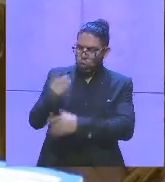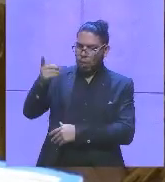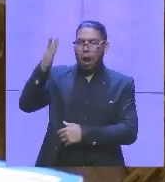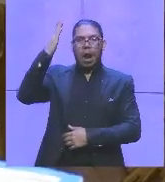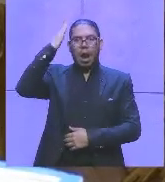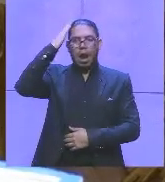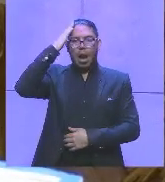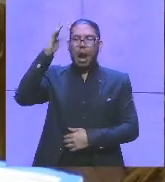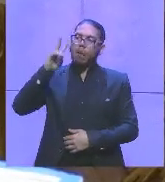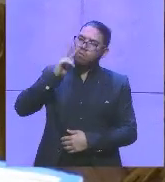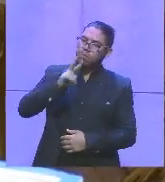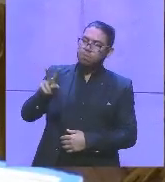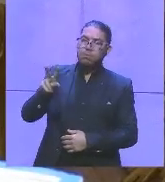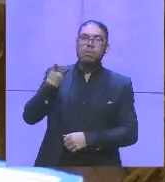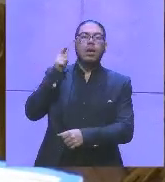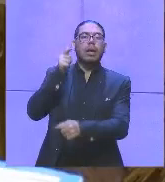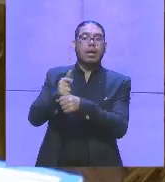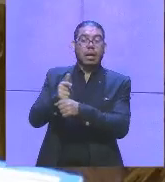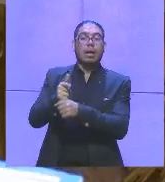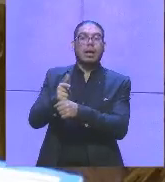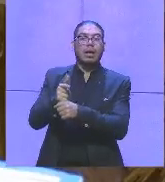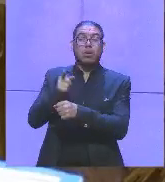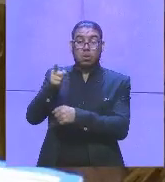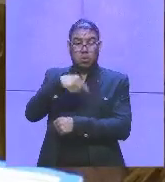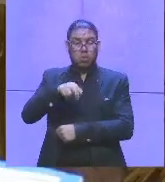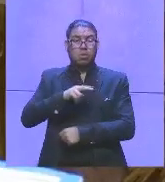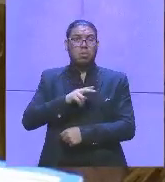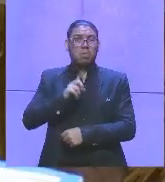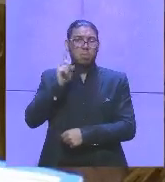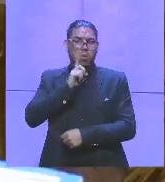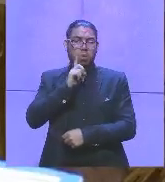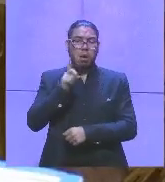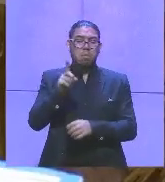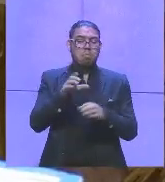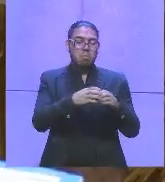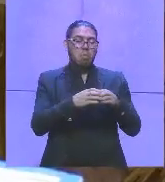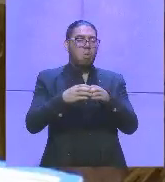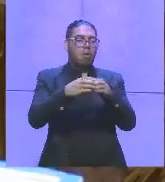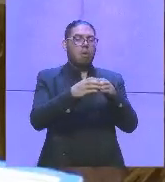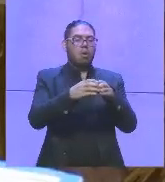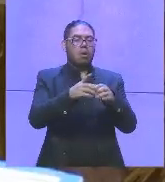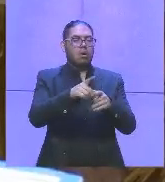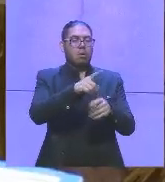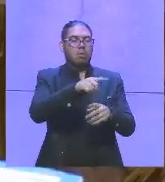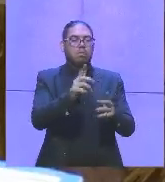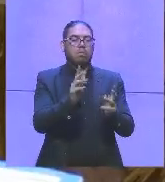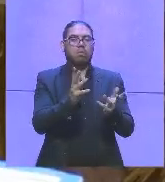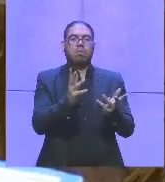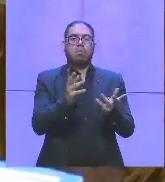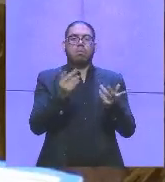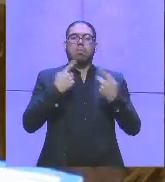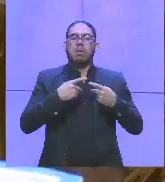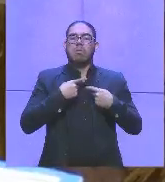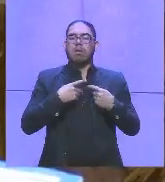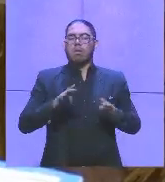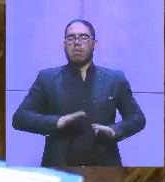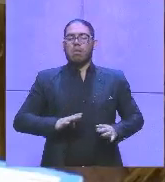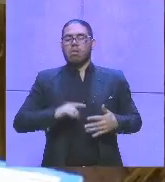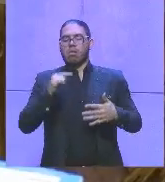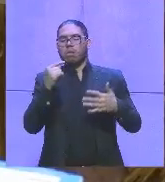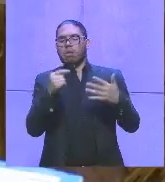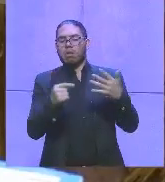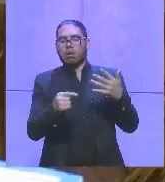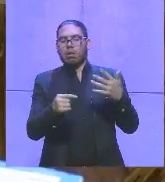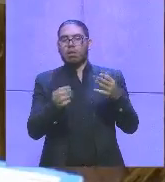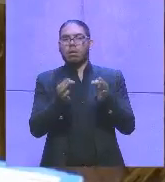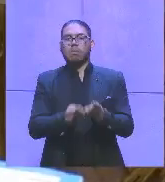y darnos cuenta que las mujeres no somos una masa uniforme en donde vamos a tener características